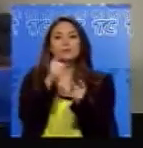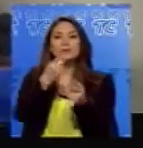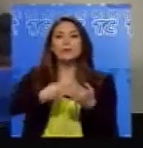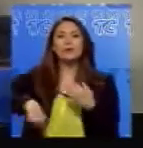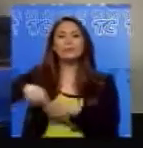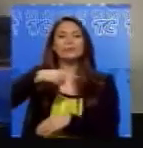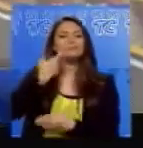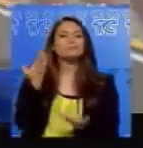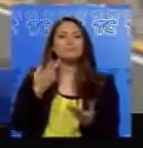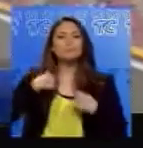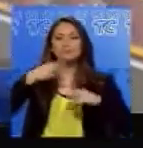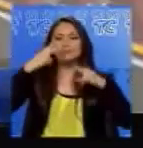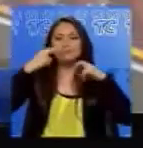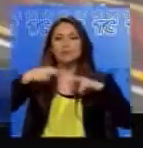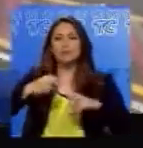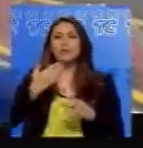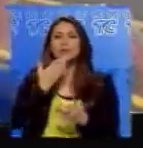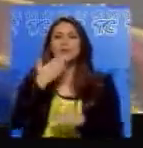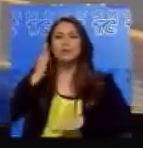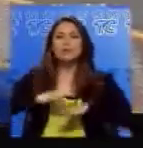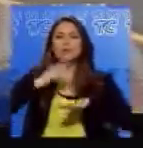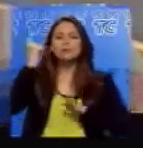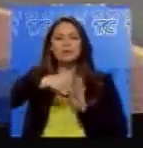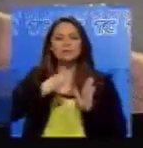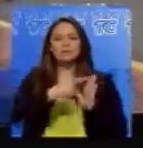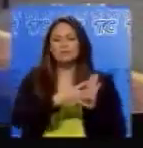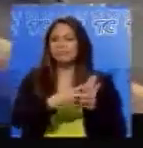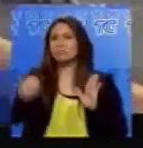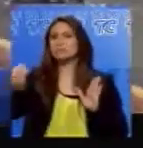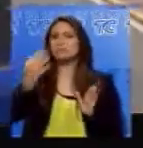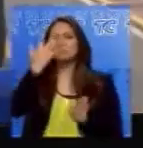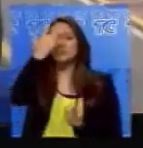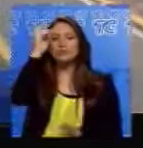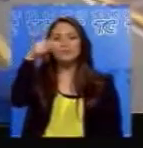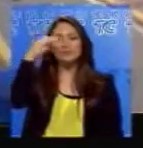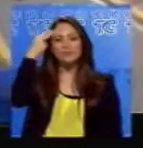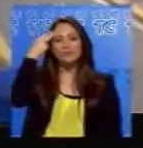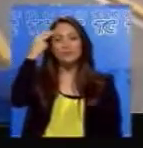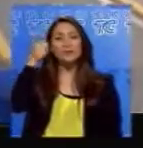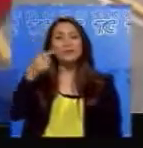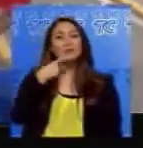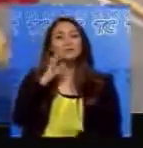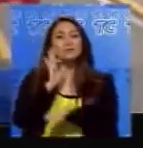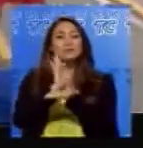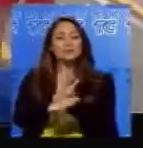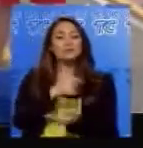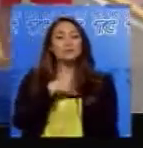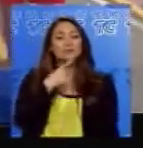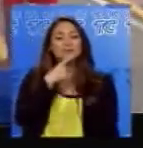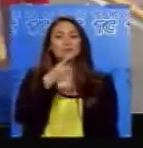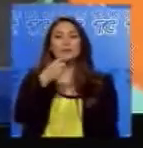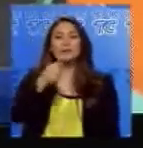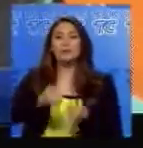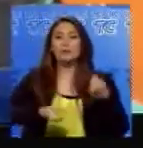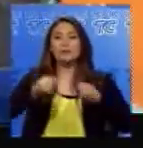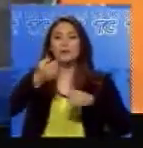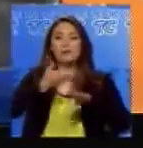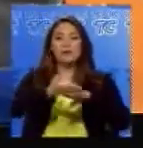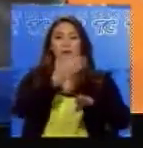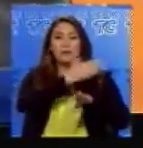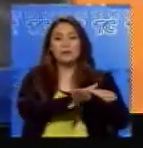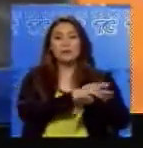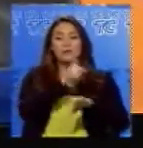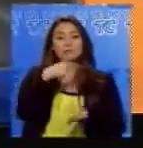las investigaciones para determinar la causa de este hecho lamentable. Según versiones de los testigos, este vehículo, momento antes